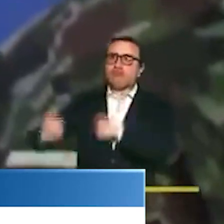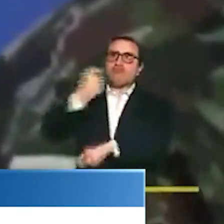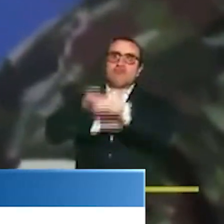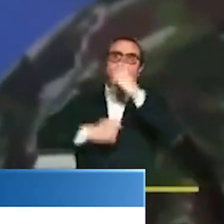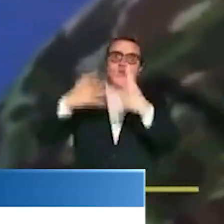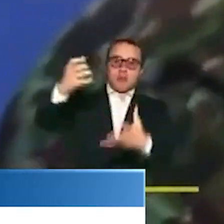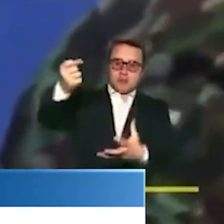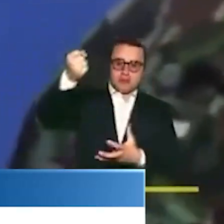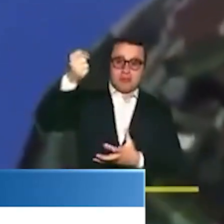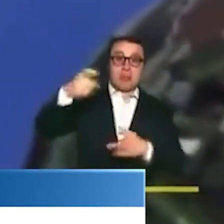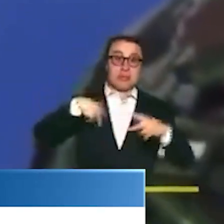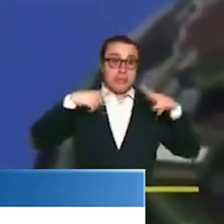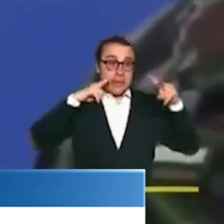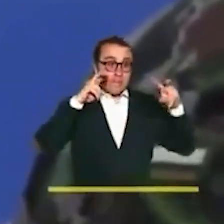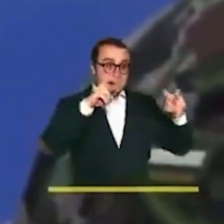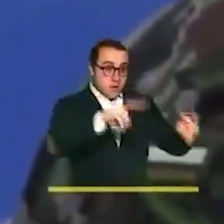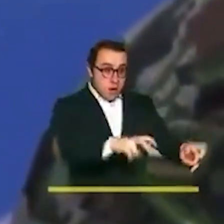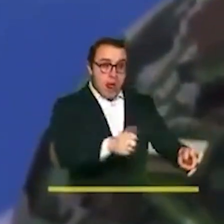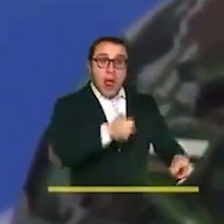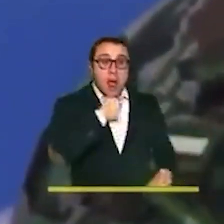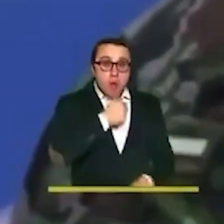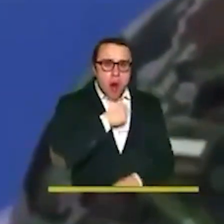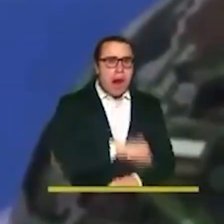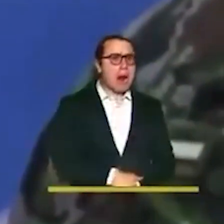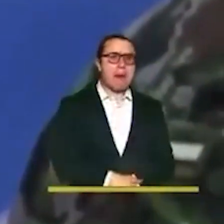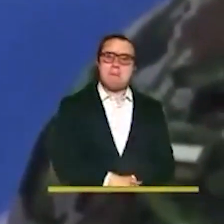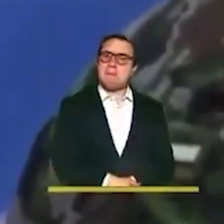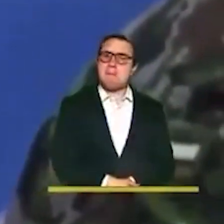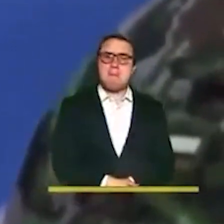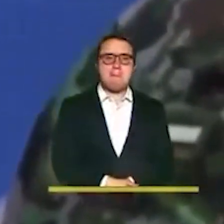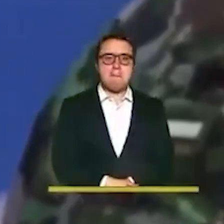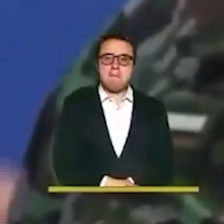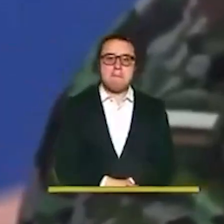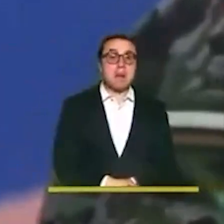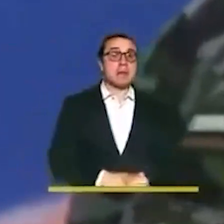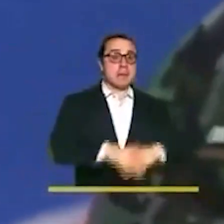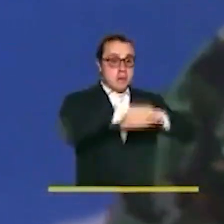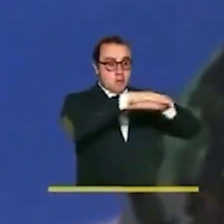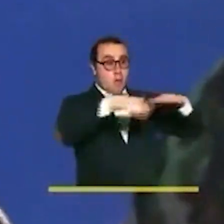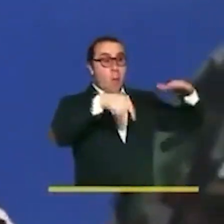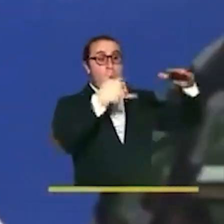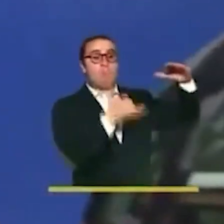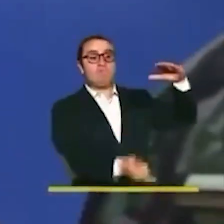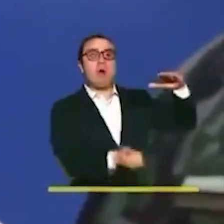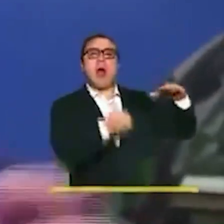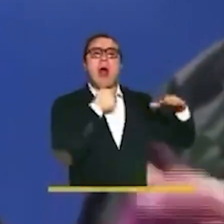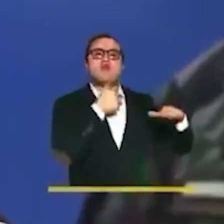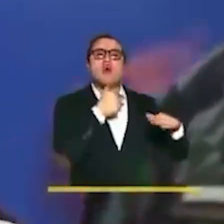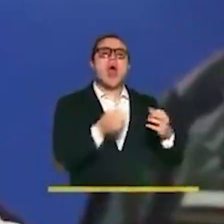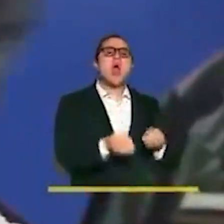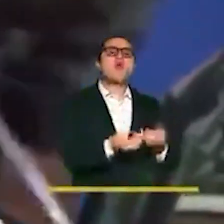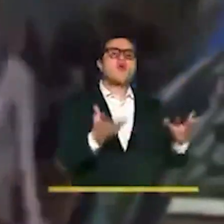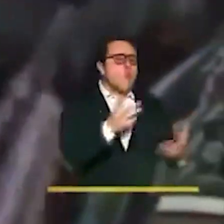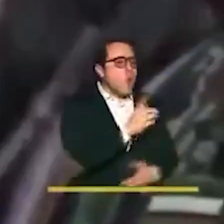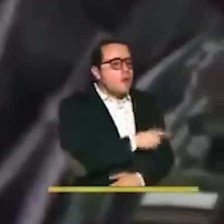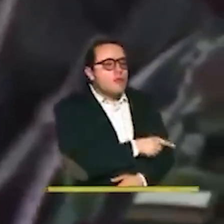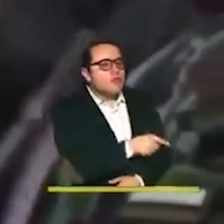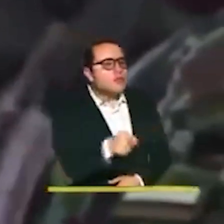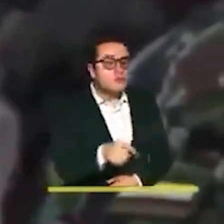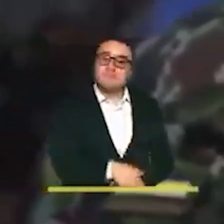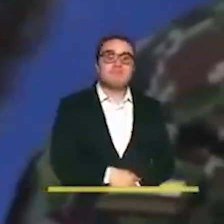agua. No sabemos realmente debajo del suelo cuánta agua tenemos. No